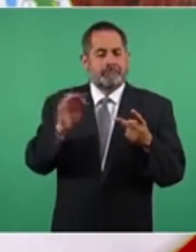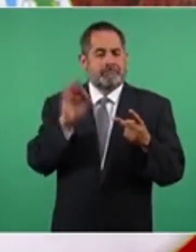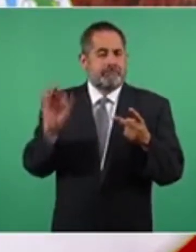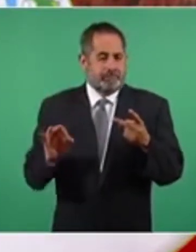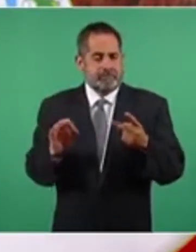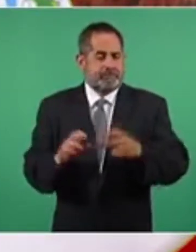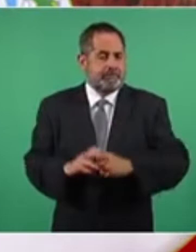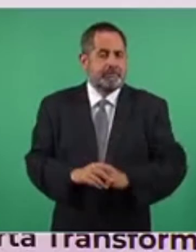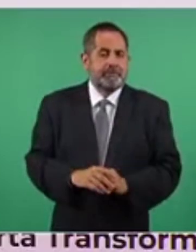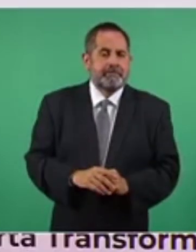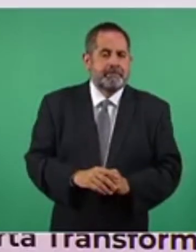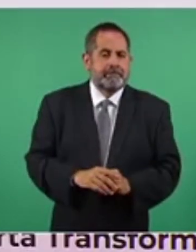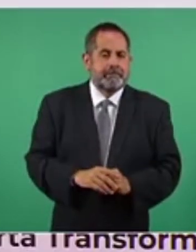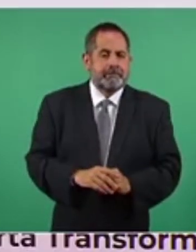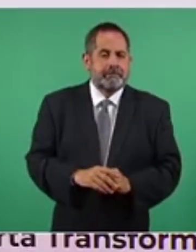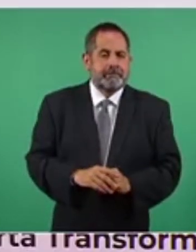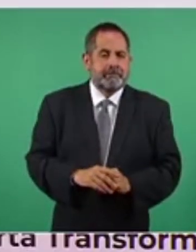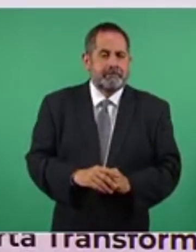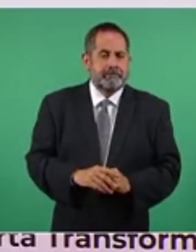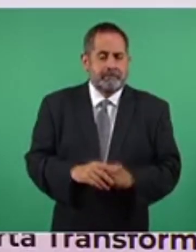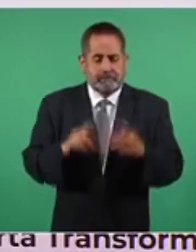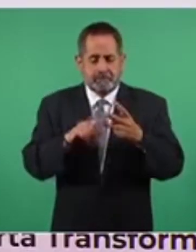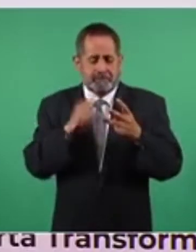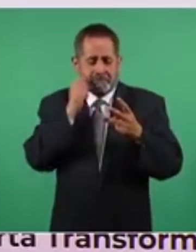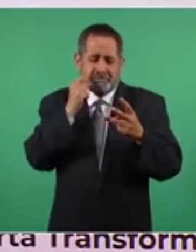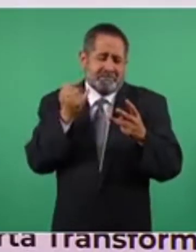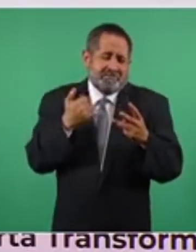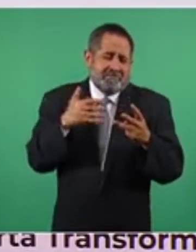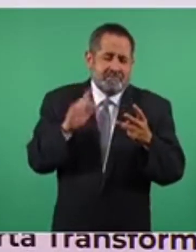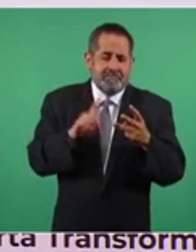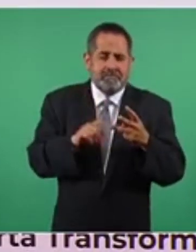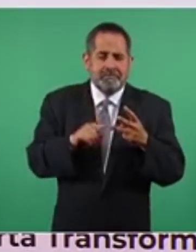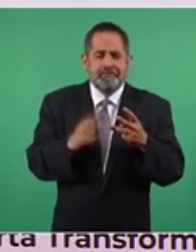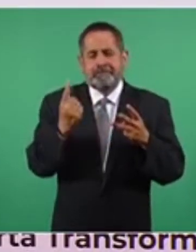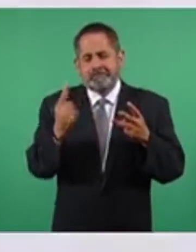22.7%. No le importa, le da igual,